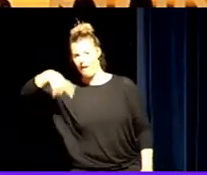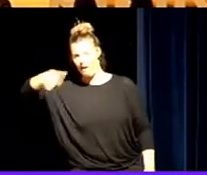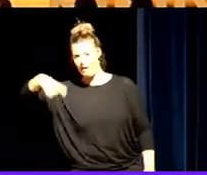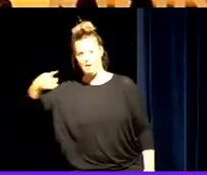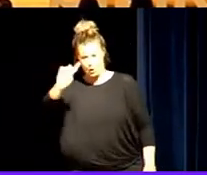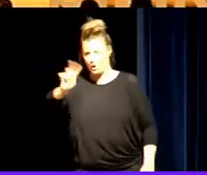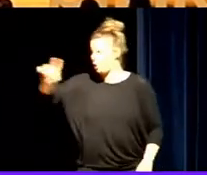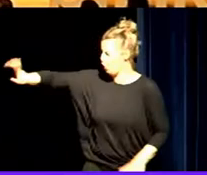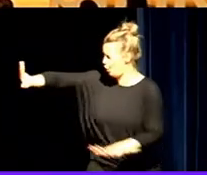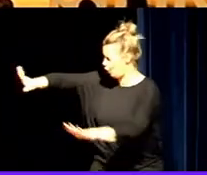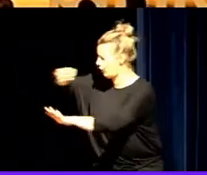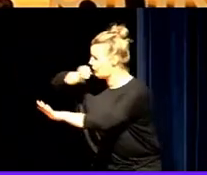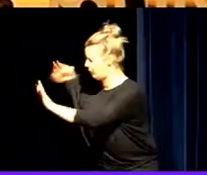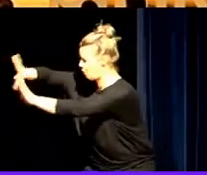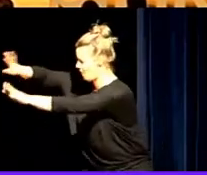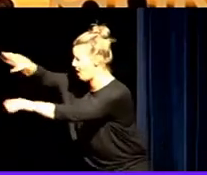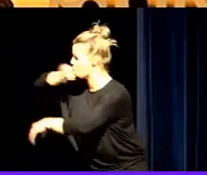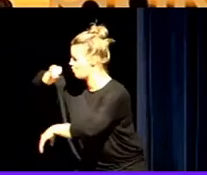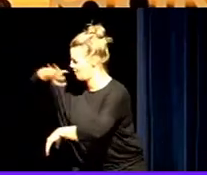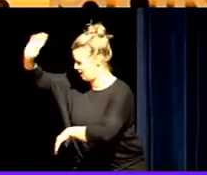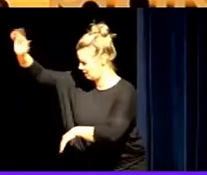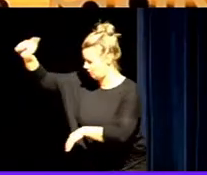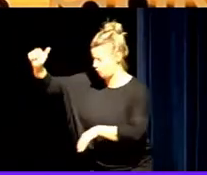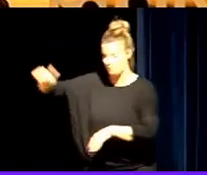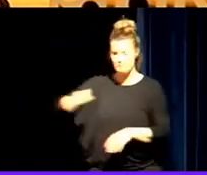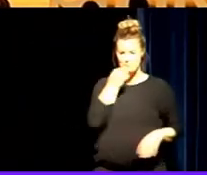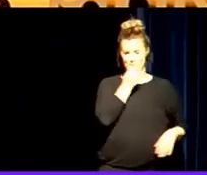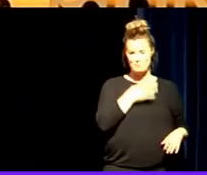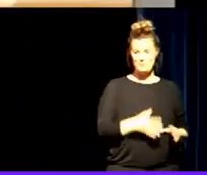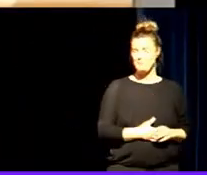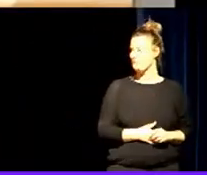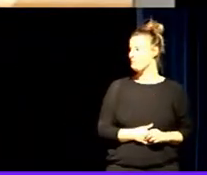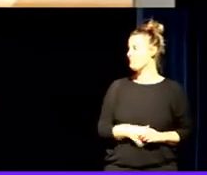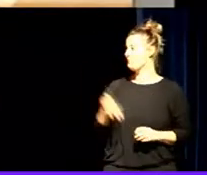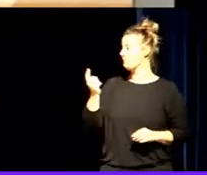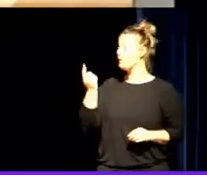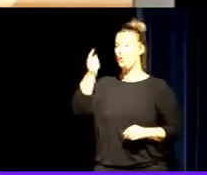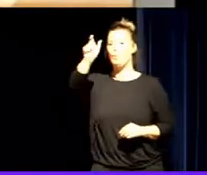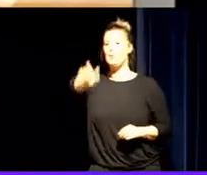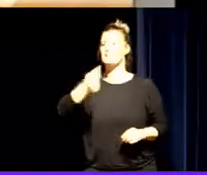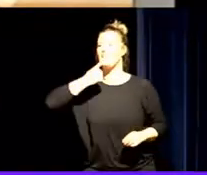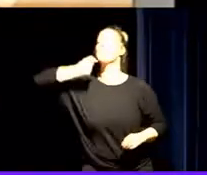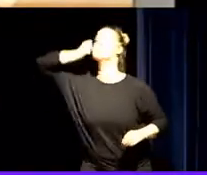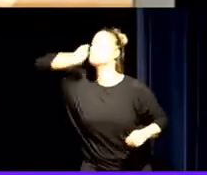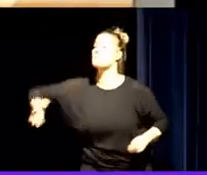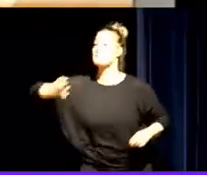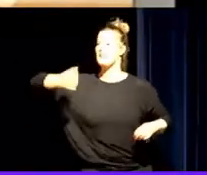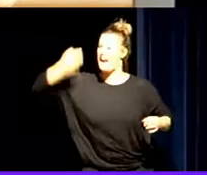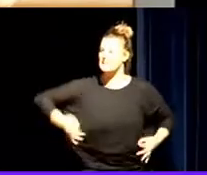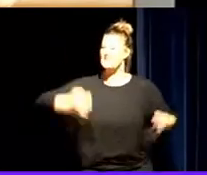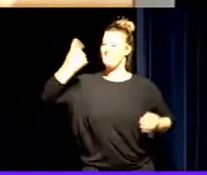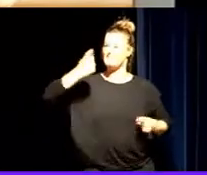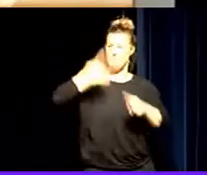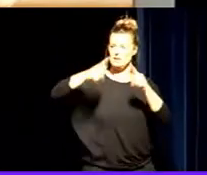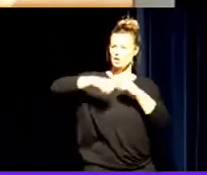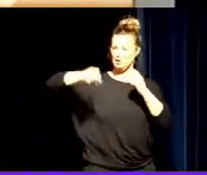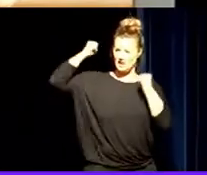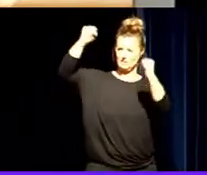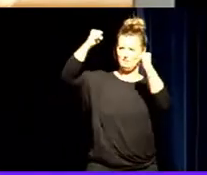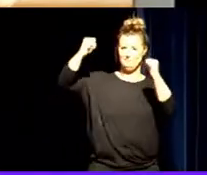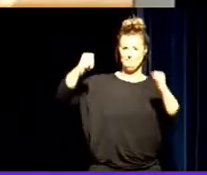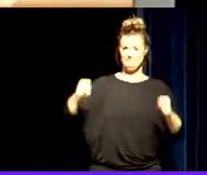No, pero muy bien, o sea. No, y además hay alguien que le dice, muy bien, así necesitamos las cosas. O sea.